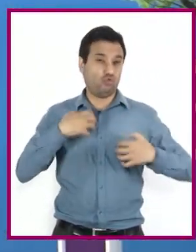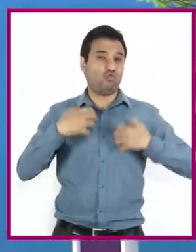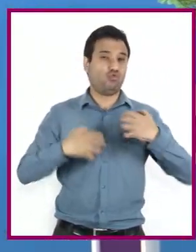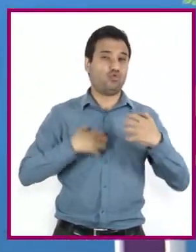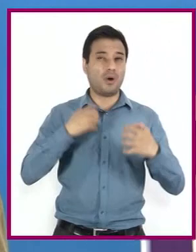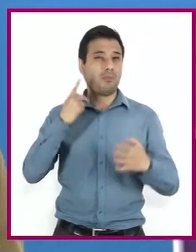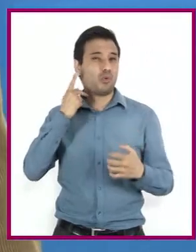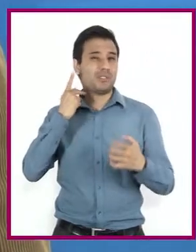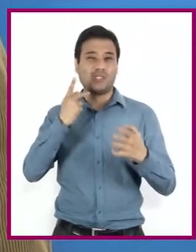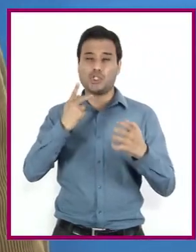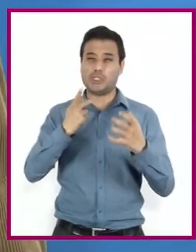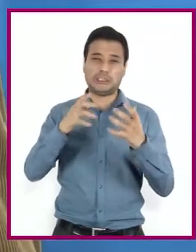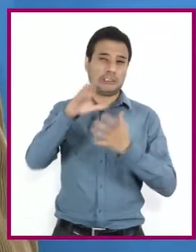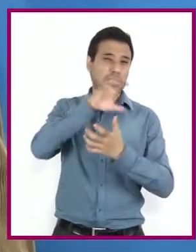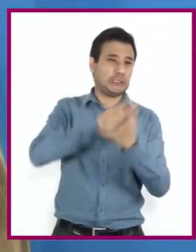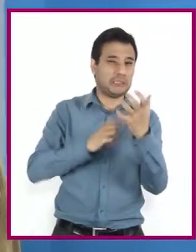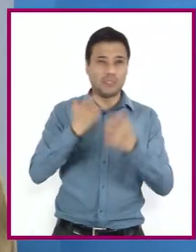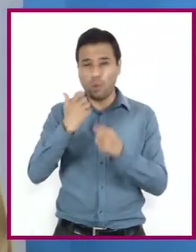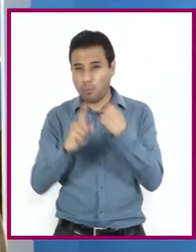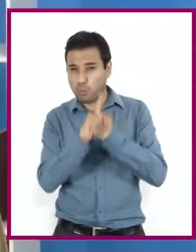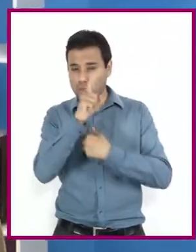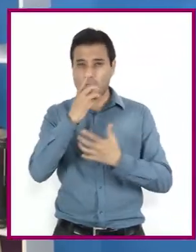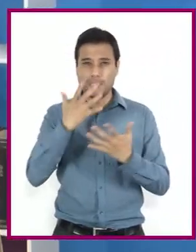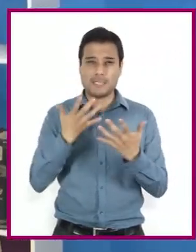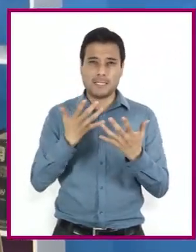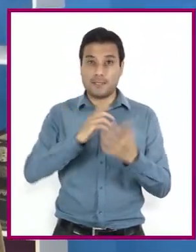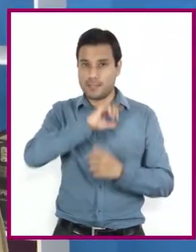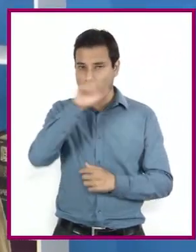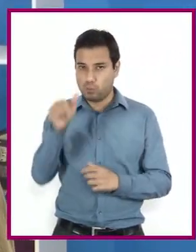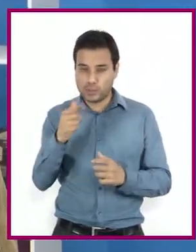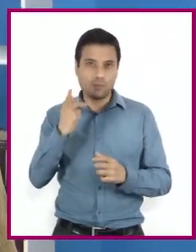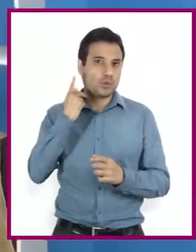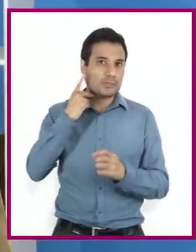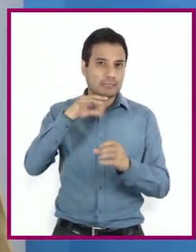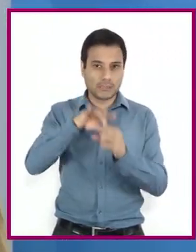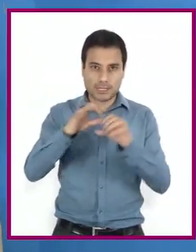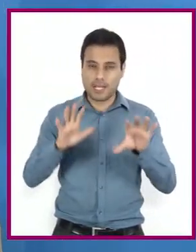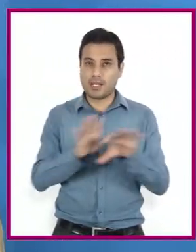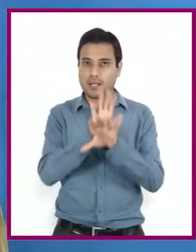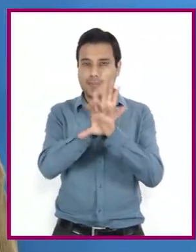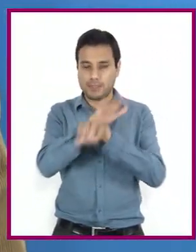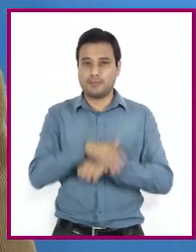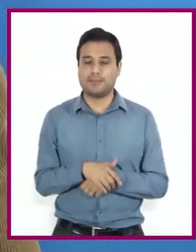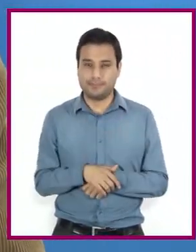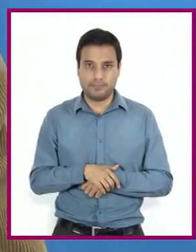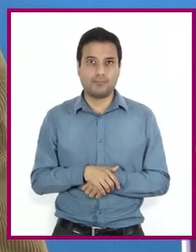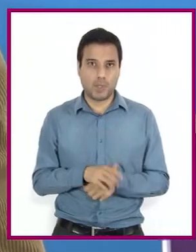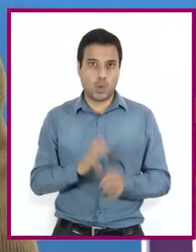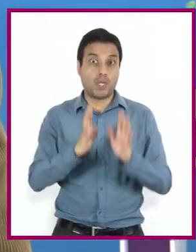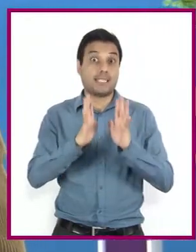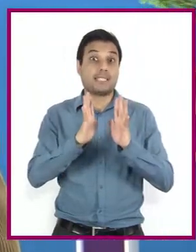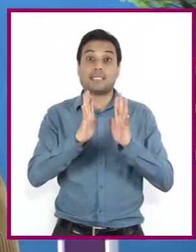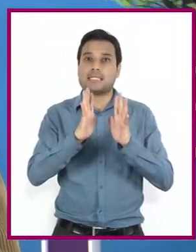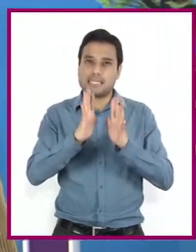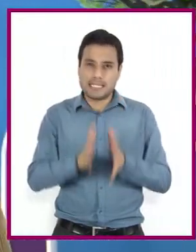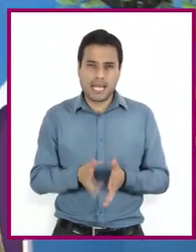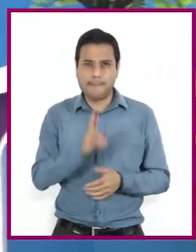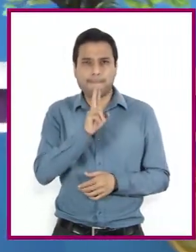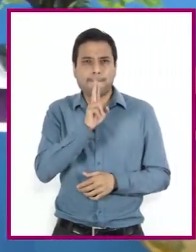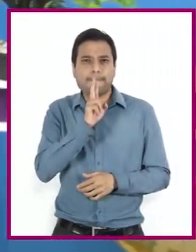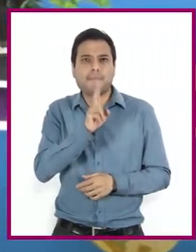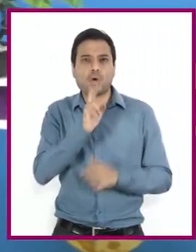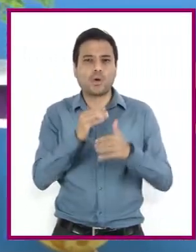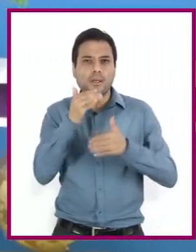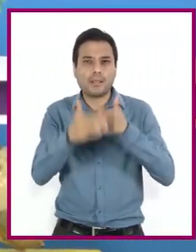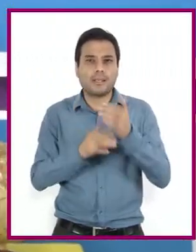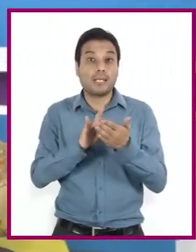y el económico. Las transformaciones político-electorales se han materializado por la presión de los